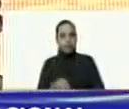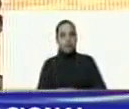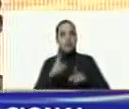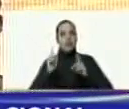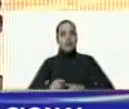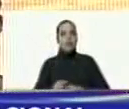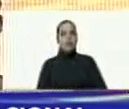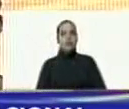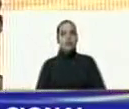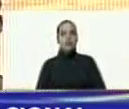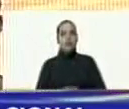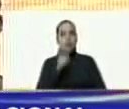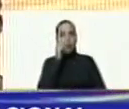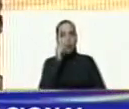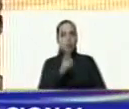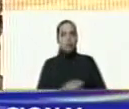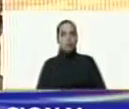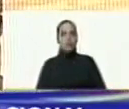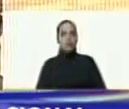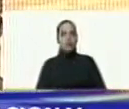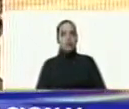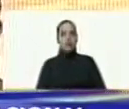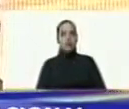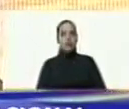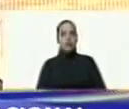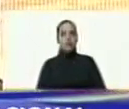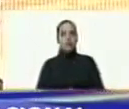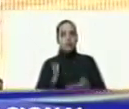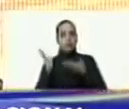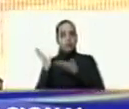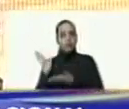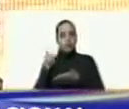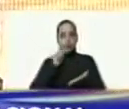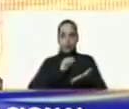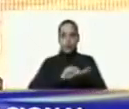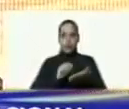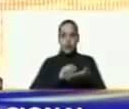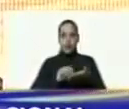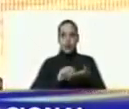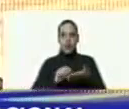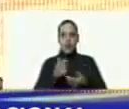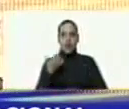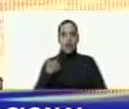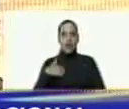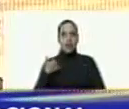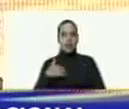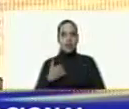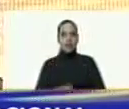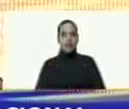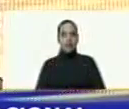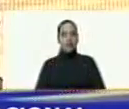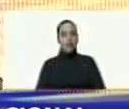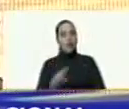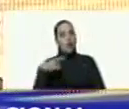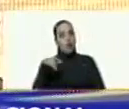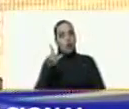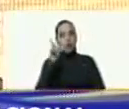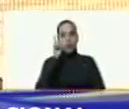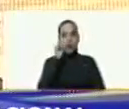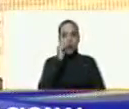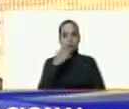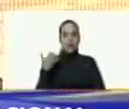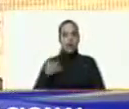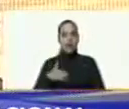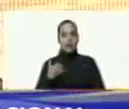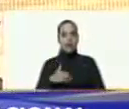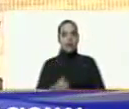también a Francisco Rodrigo Farina, editor de Argentina, a Federico Jiménez de Argentina,